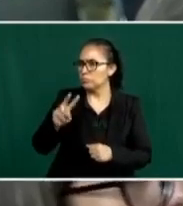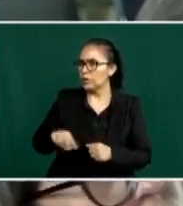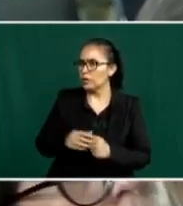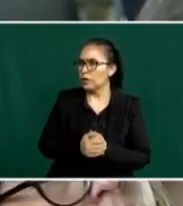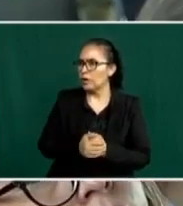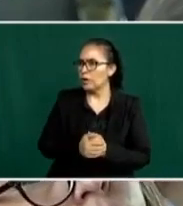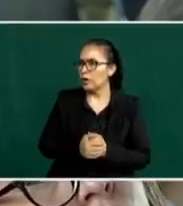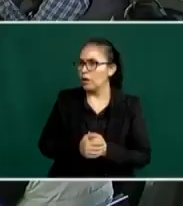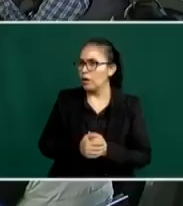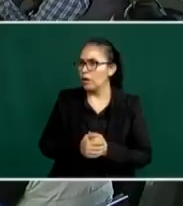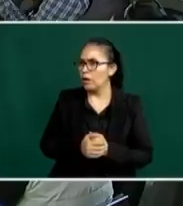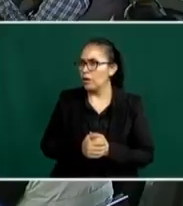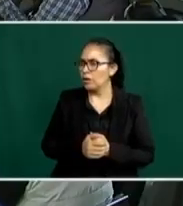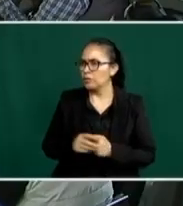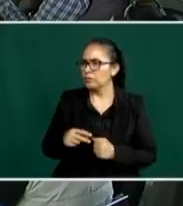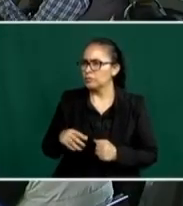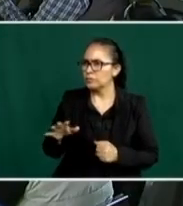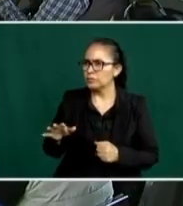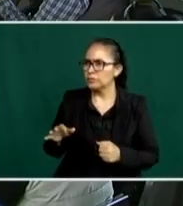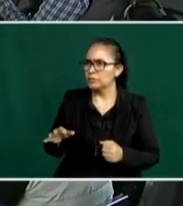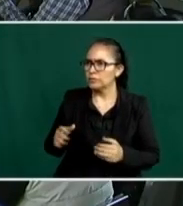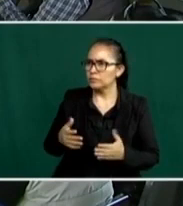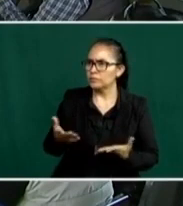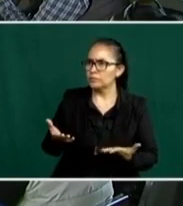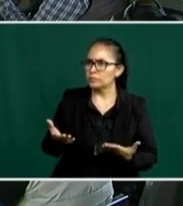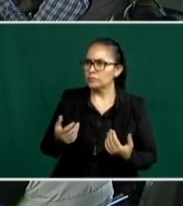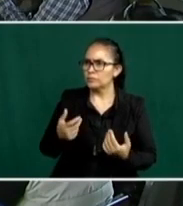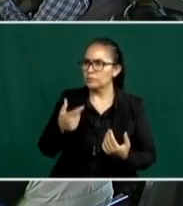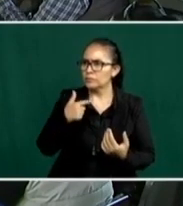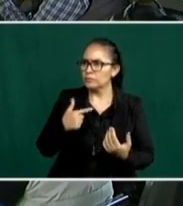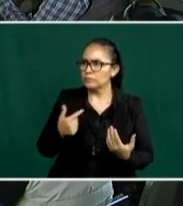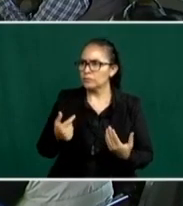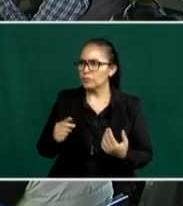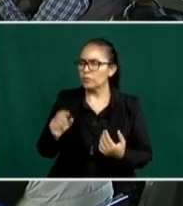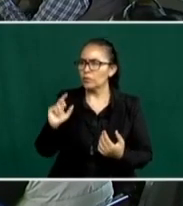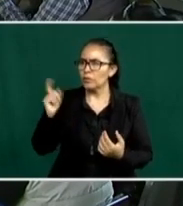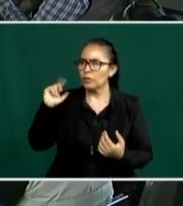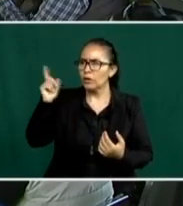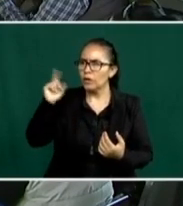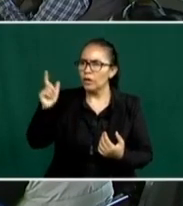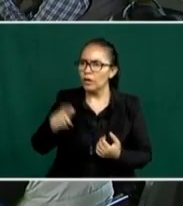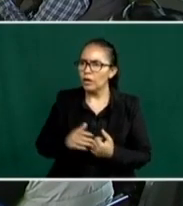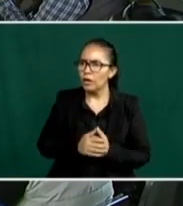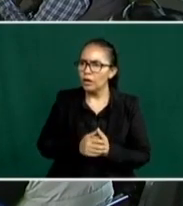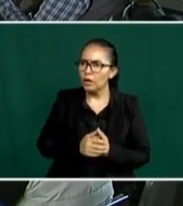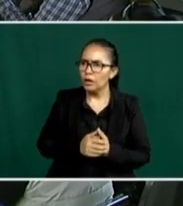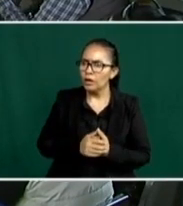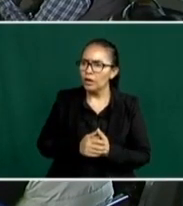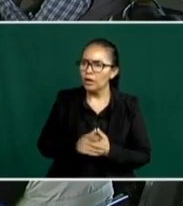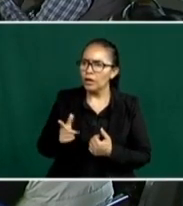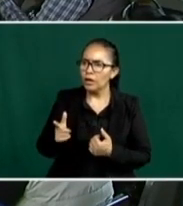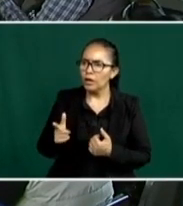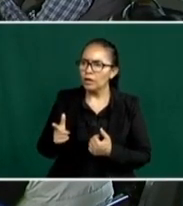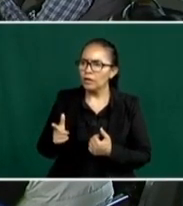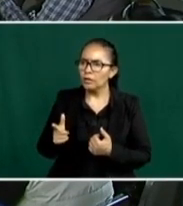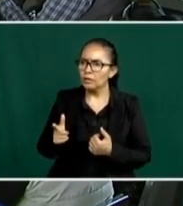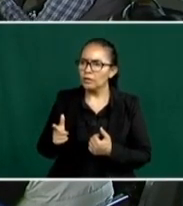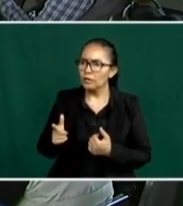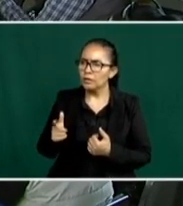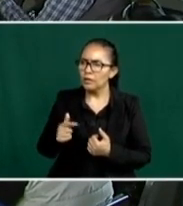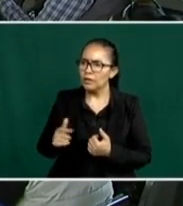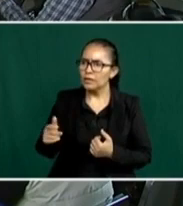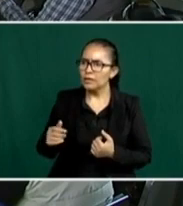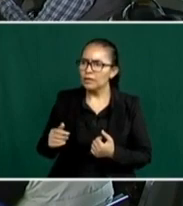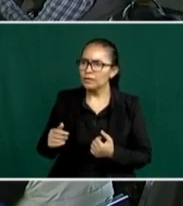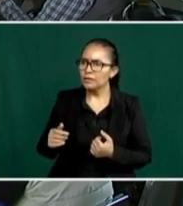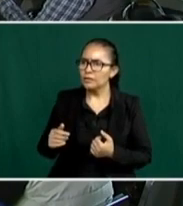han posesionado, disculpe, ya se me resecó la boca, ojalá que pudiera haber un poquito de agua, que